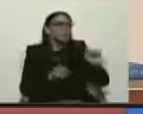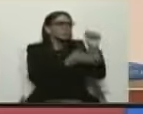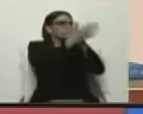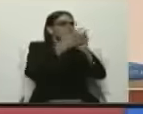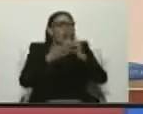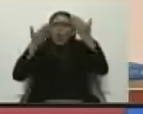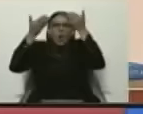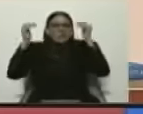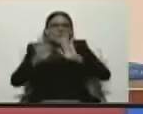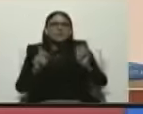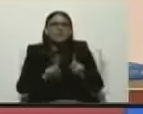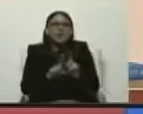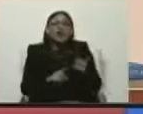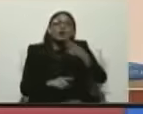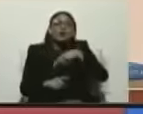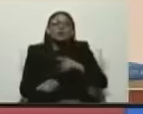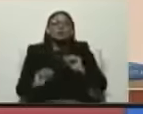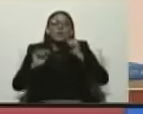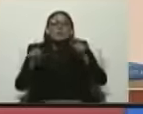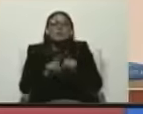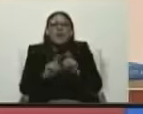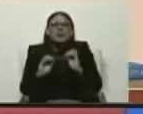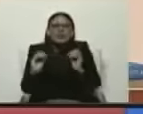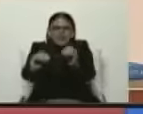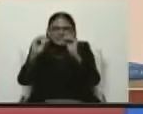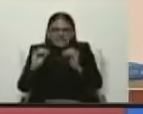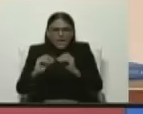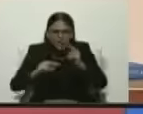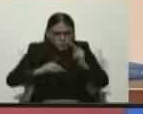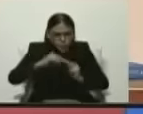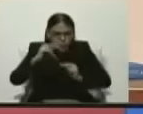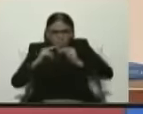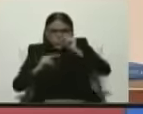de cómo debe estar constituido